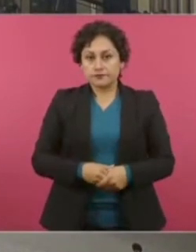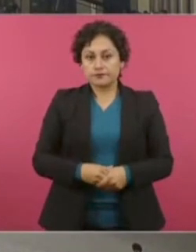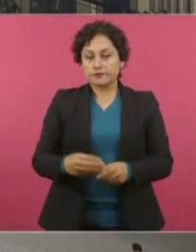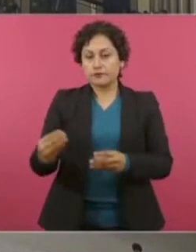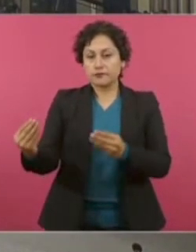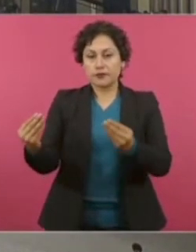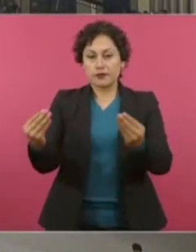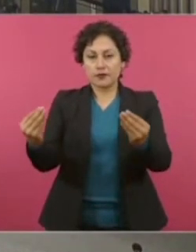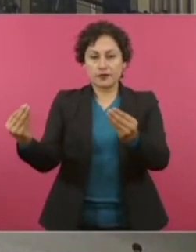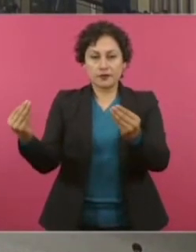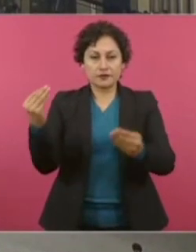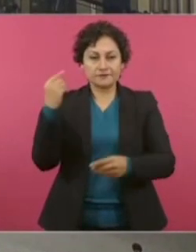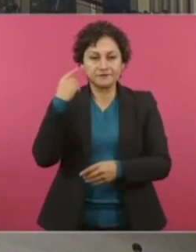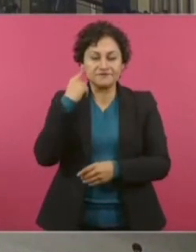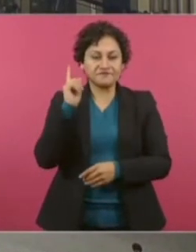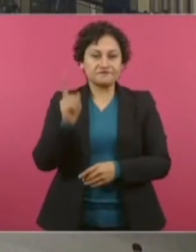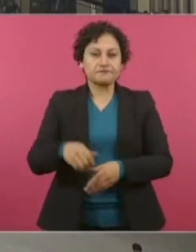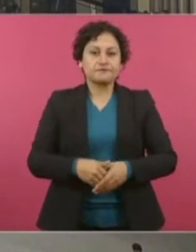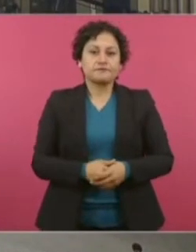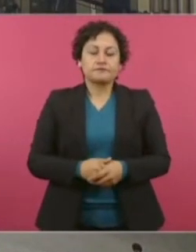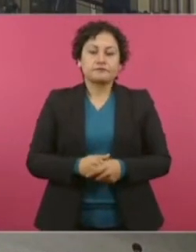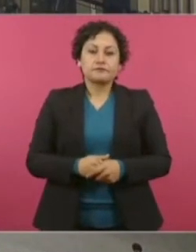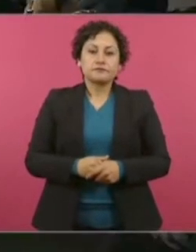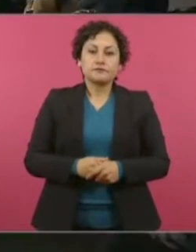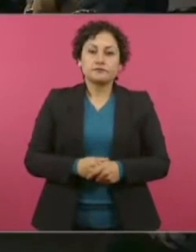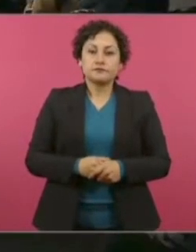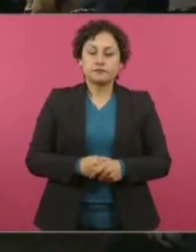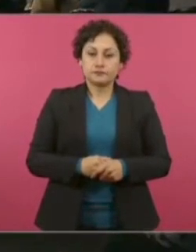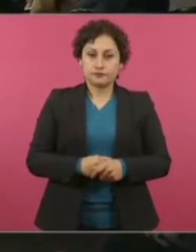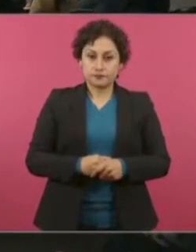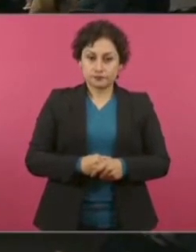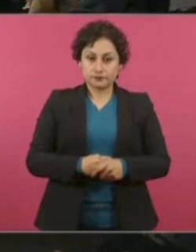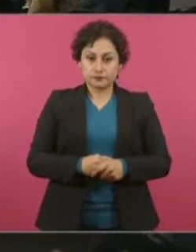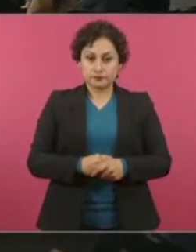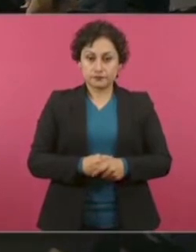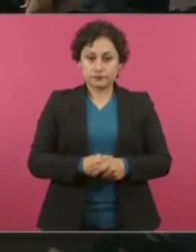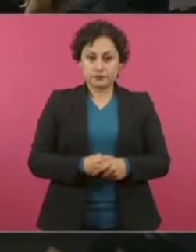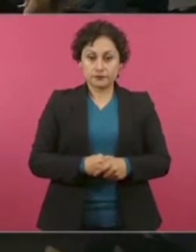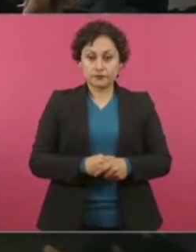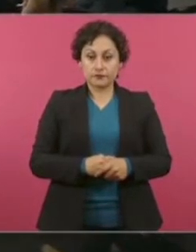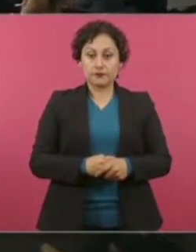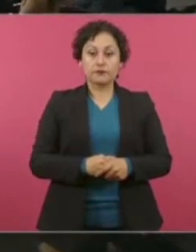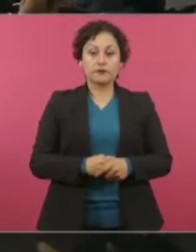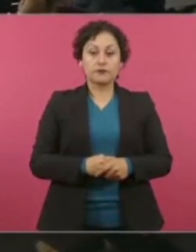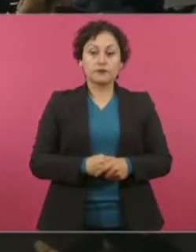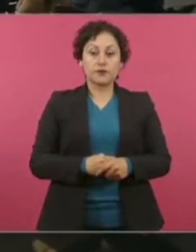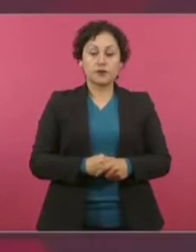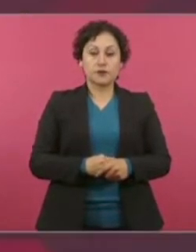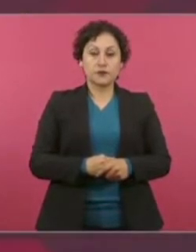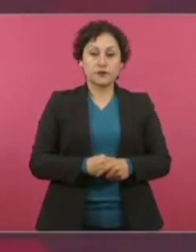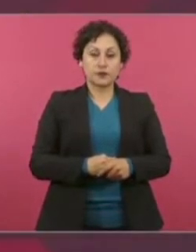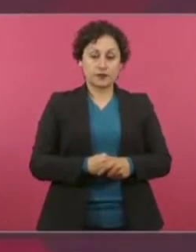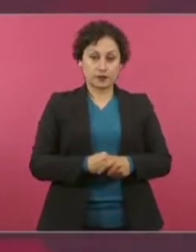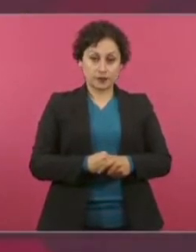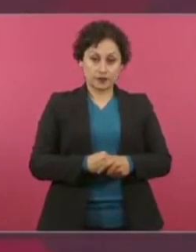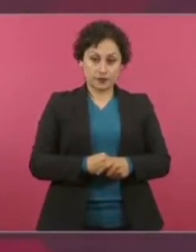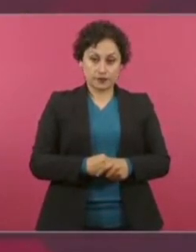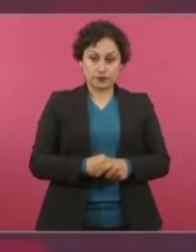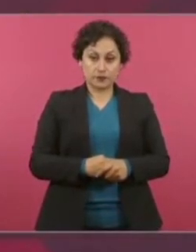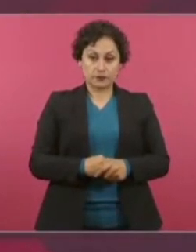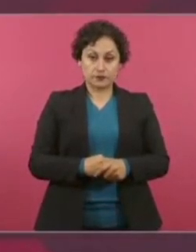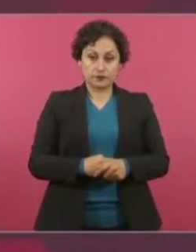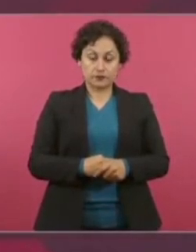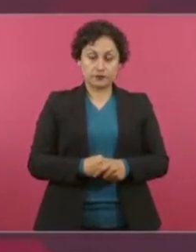¿Se confirma que están asesinados? Sí, se confirma que son. Ayer uno de los papás subió una foto. Sí, pero hace falta